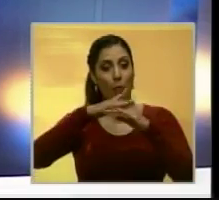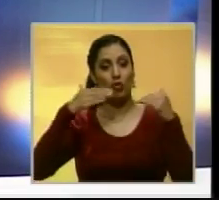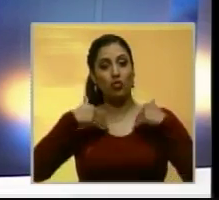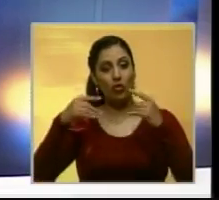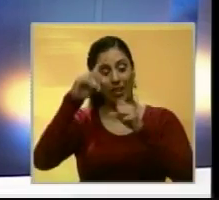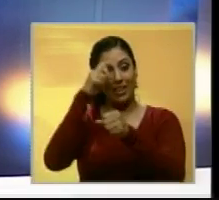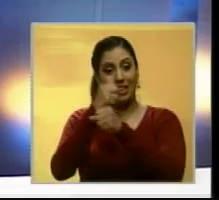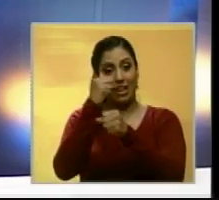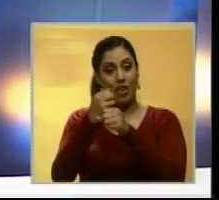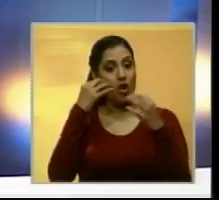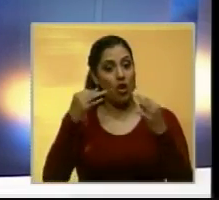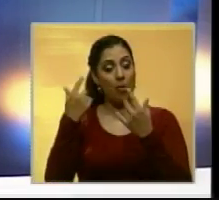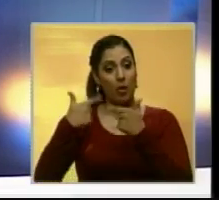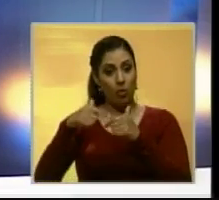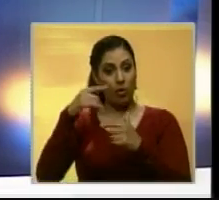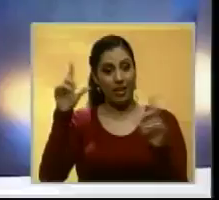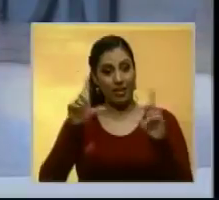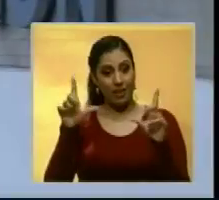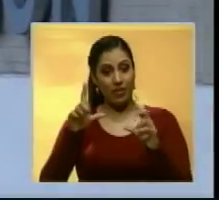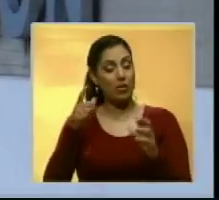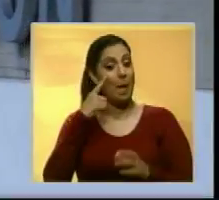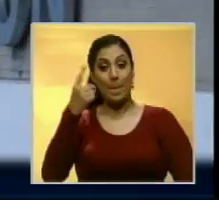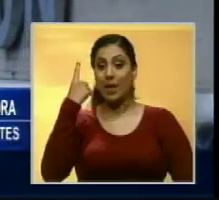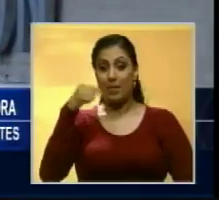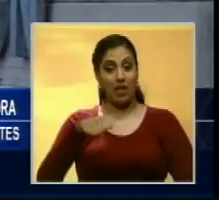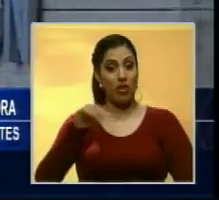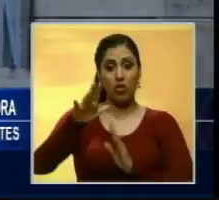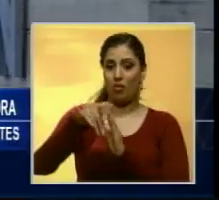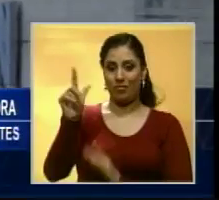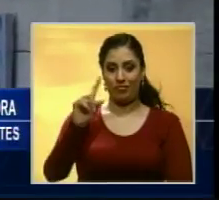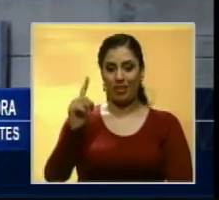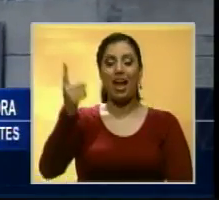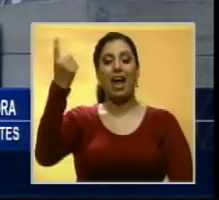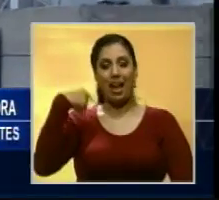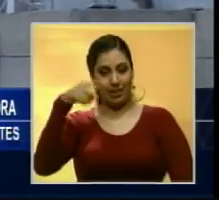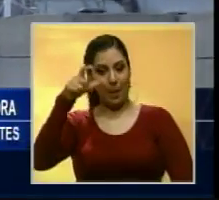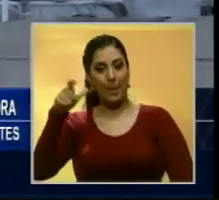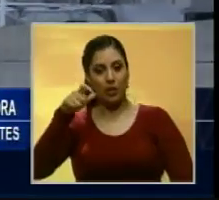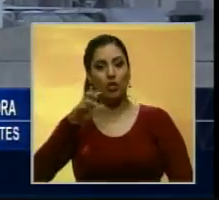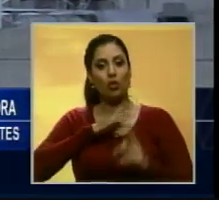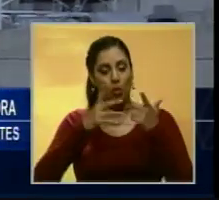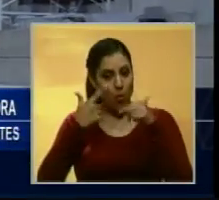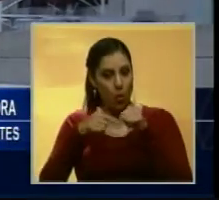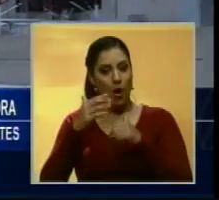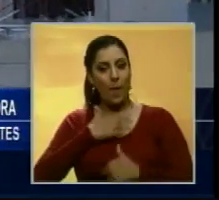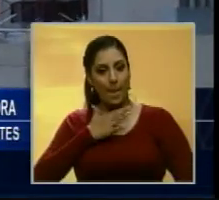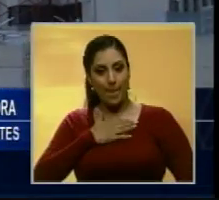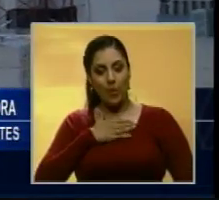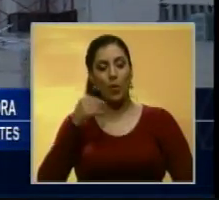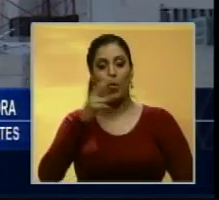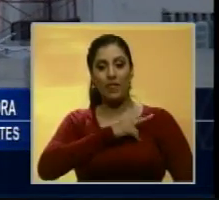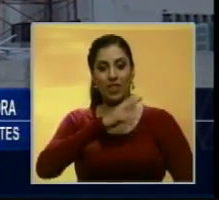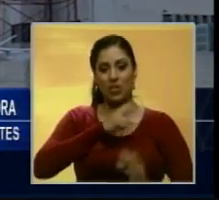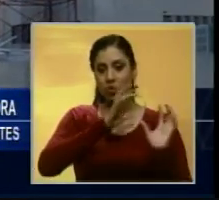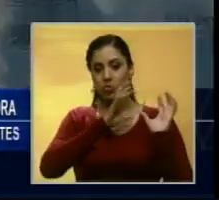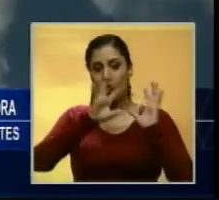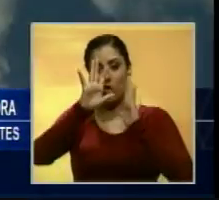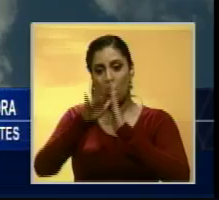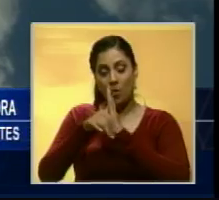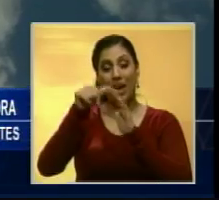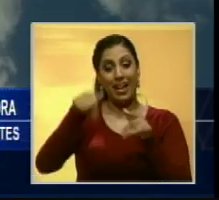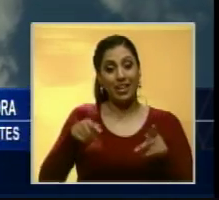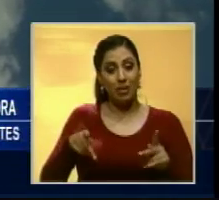las operaciones de esta planta televisora. No es la primera vez que antisociales cargan con equipos pertenecientes a Venevisión. En